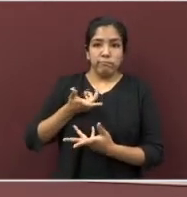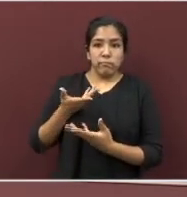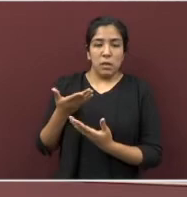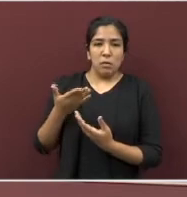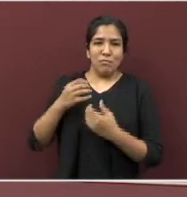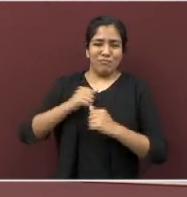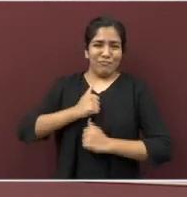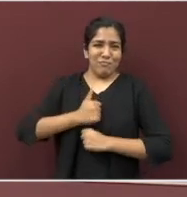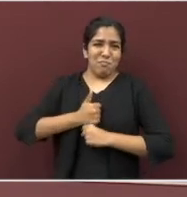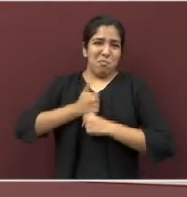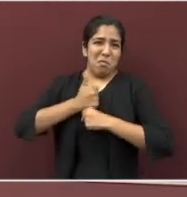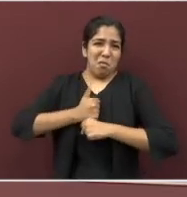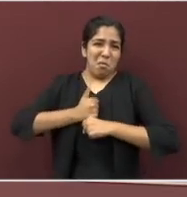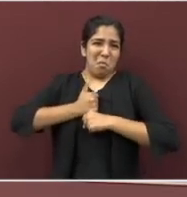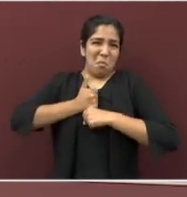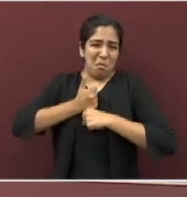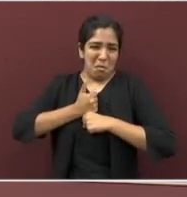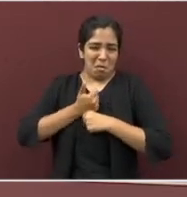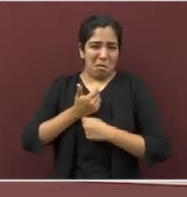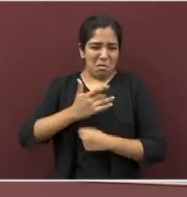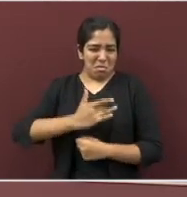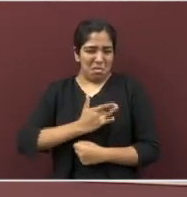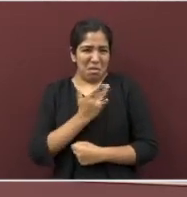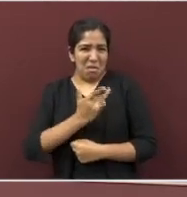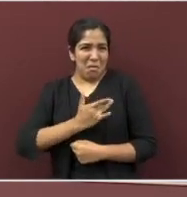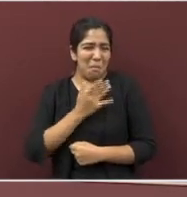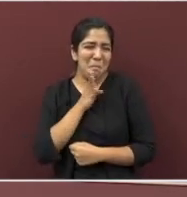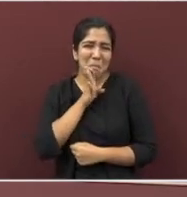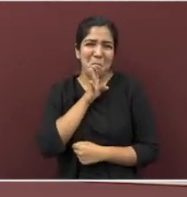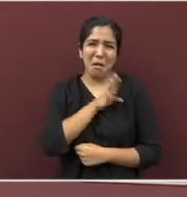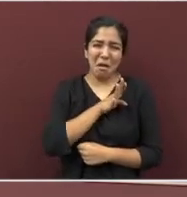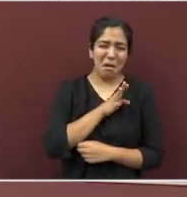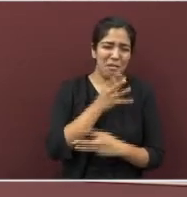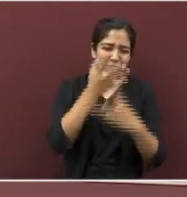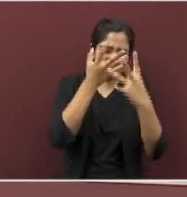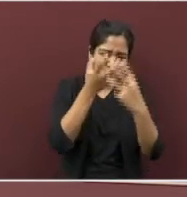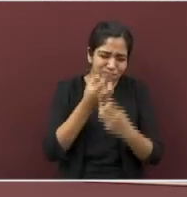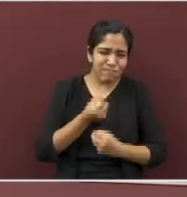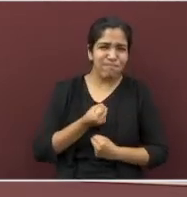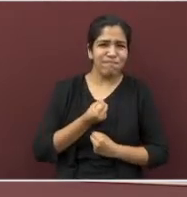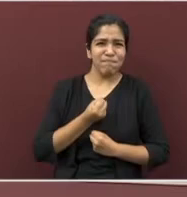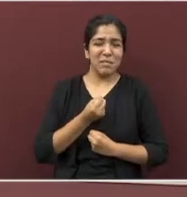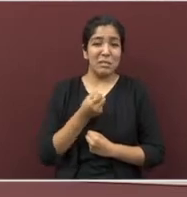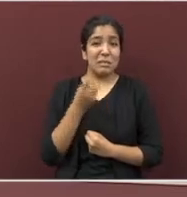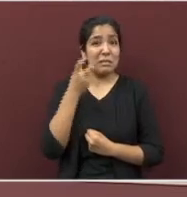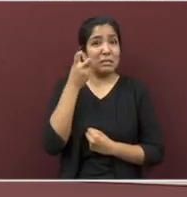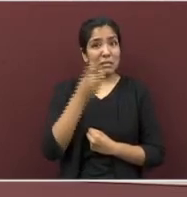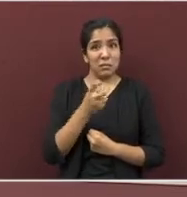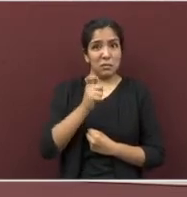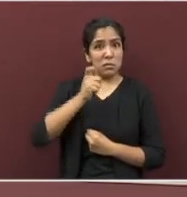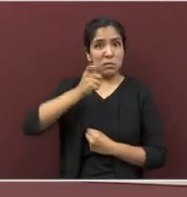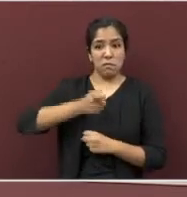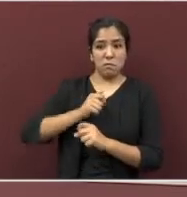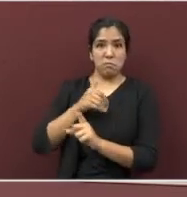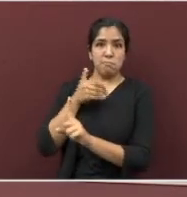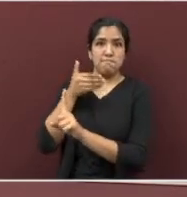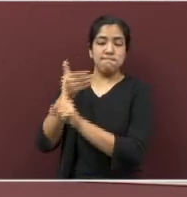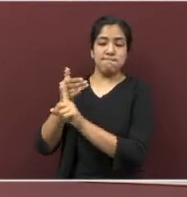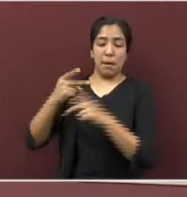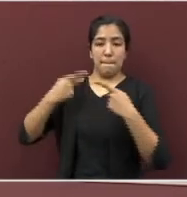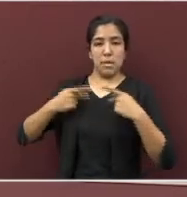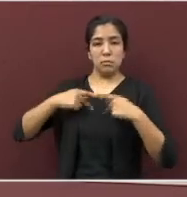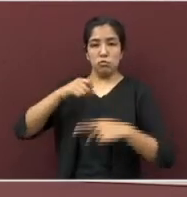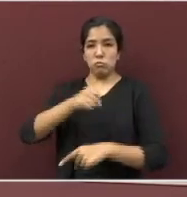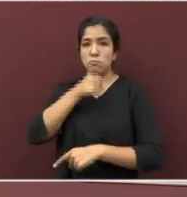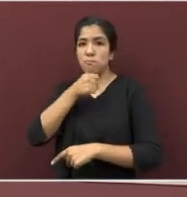a una persona de edad al igual que la falta de medidas apropiadas para evitar lo que se produce en